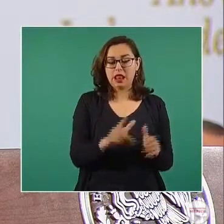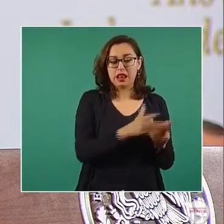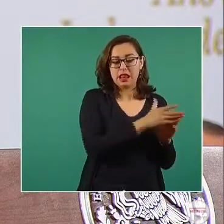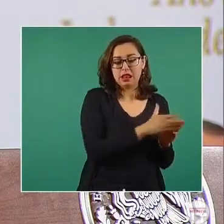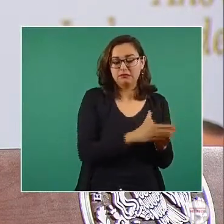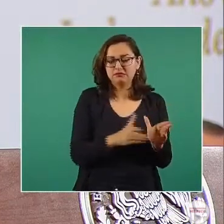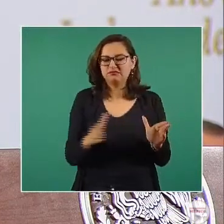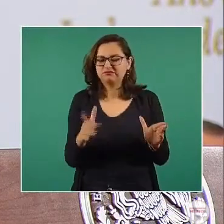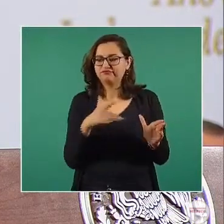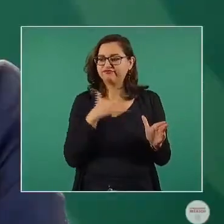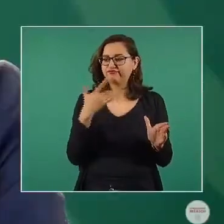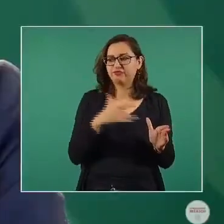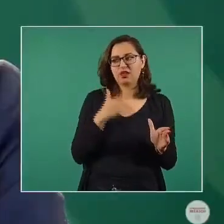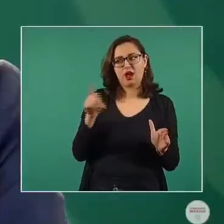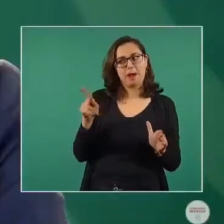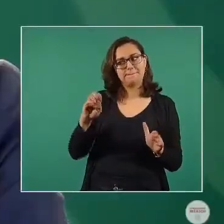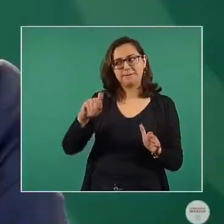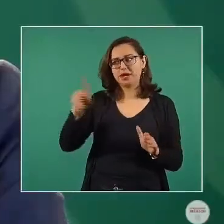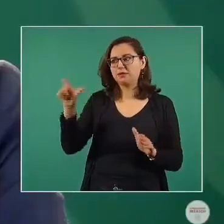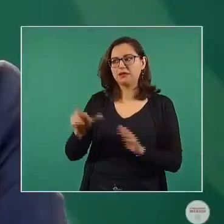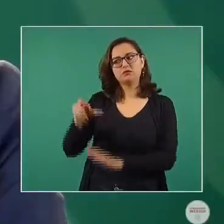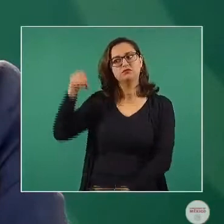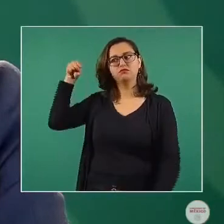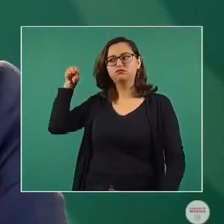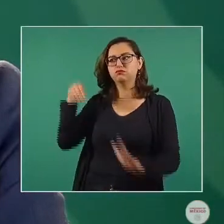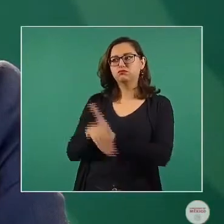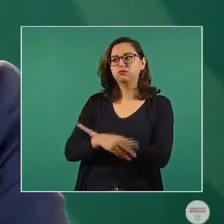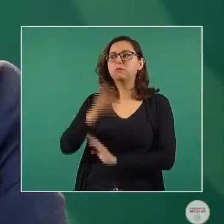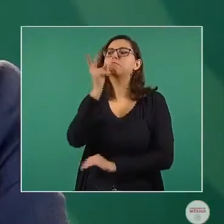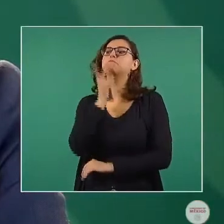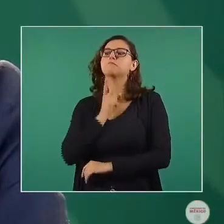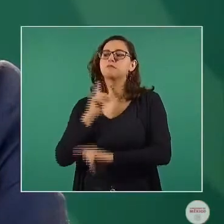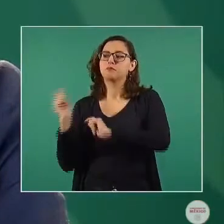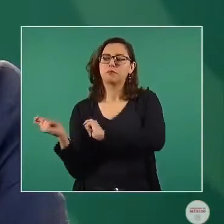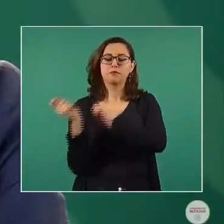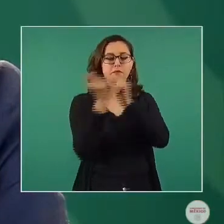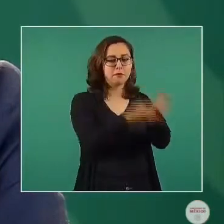para poder privatizar el petróleo.